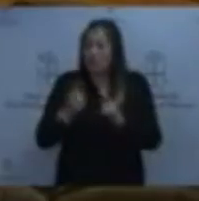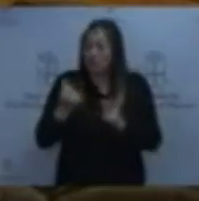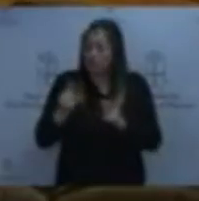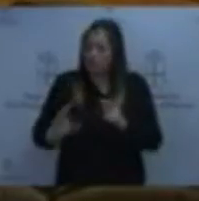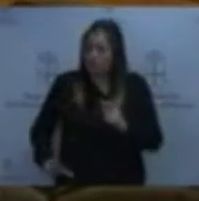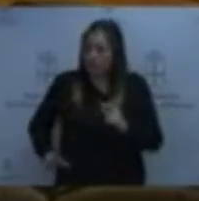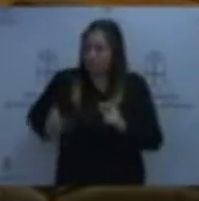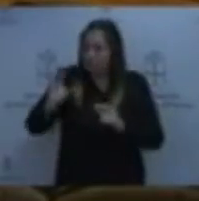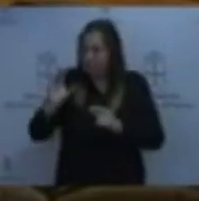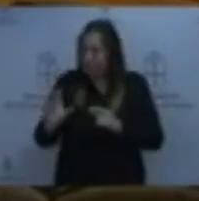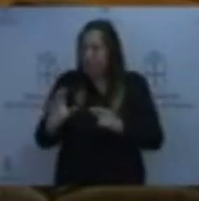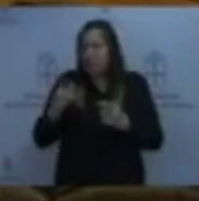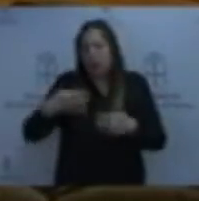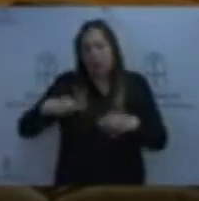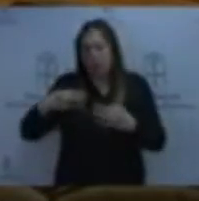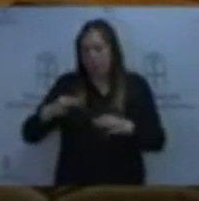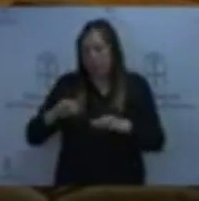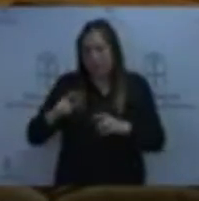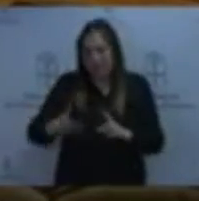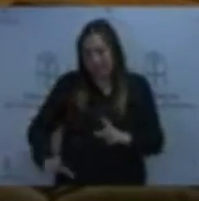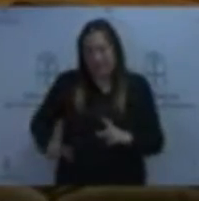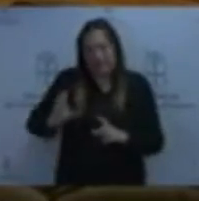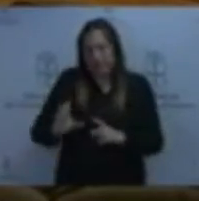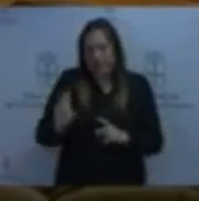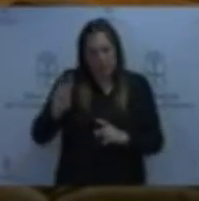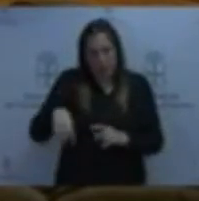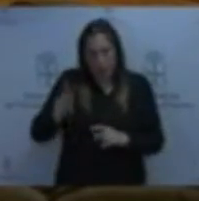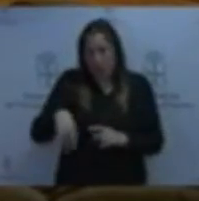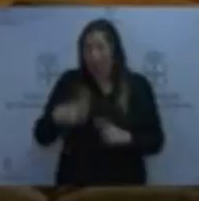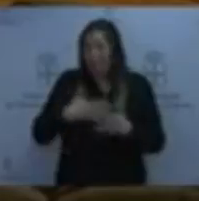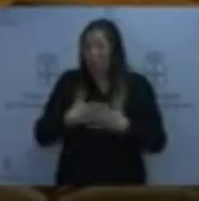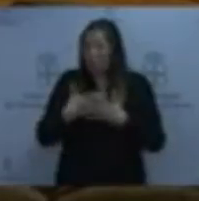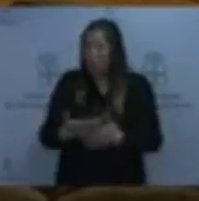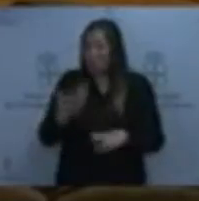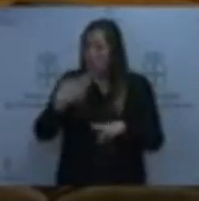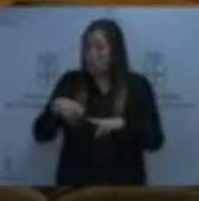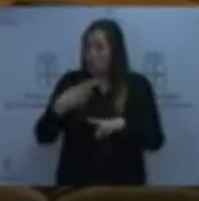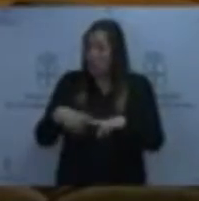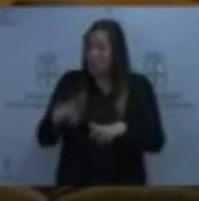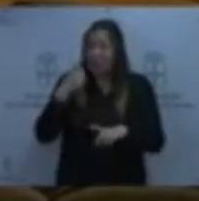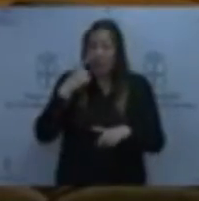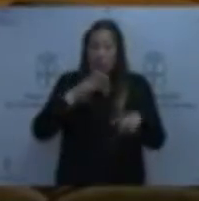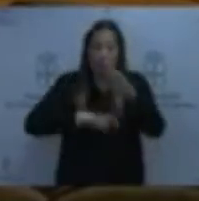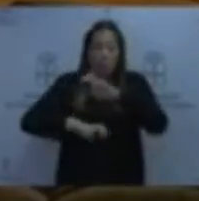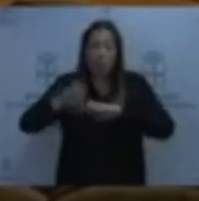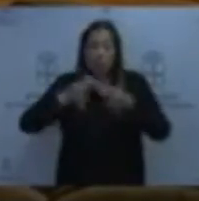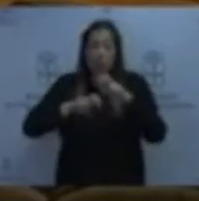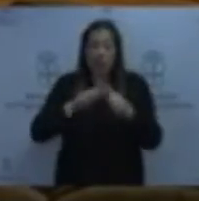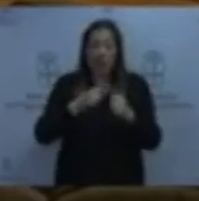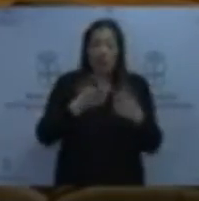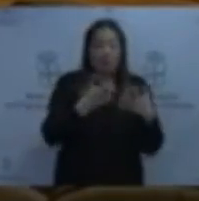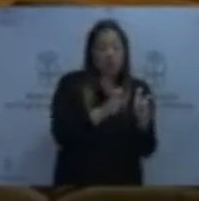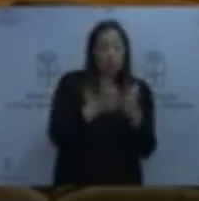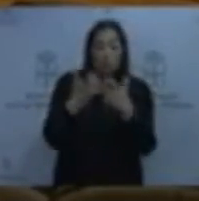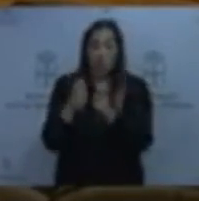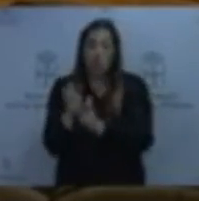mano. Como digo, tiene a su mano, y es cuestión de voluntad política, el rebuscarnes RPTs de las 2 especialidades